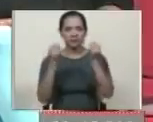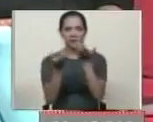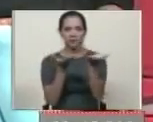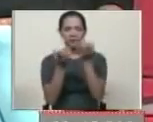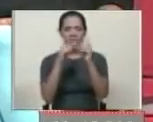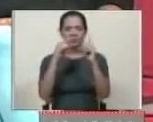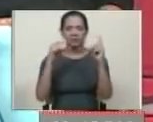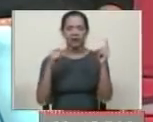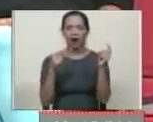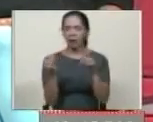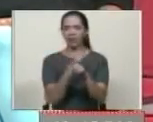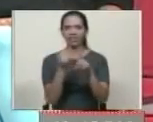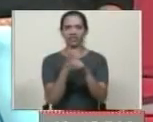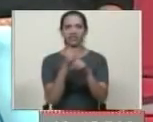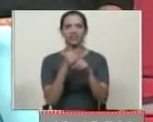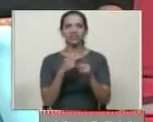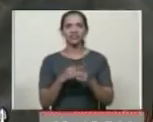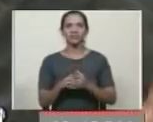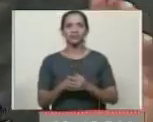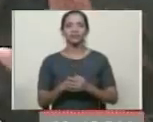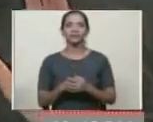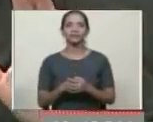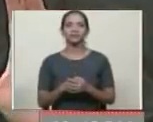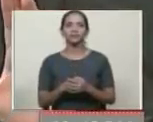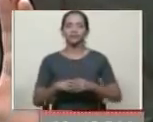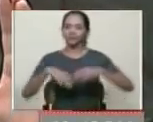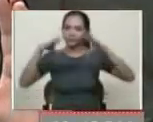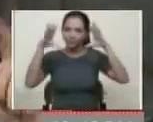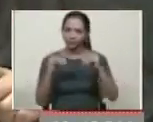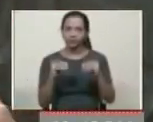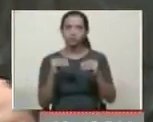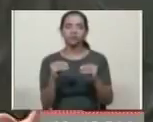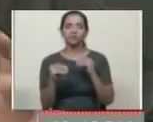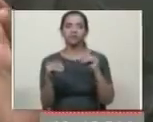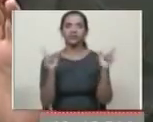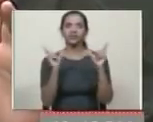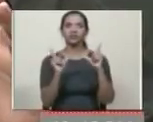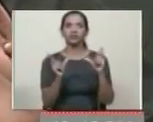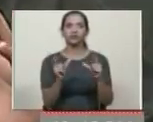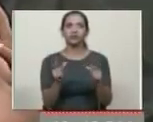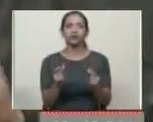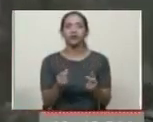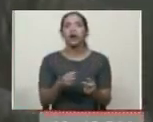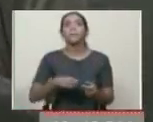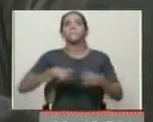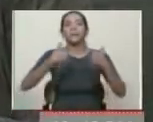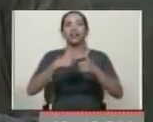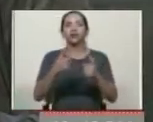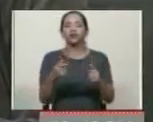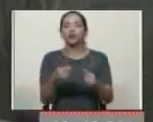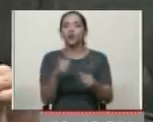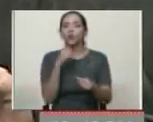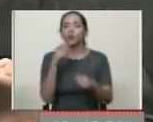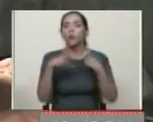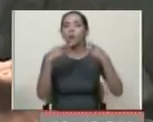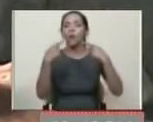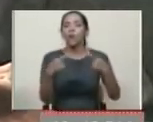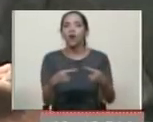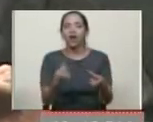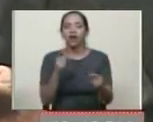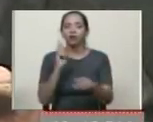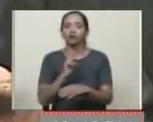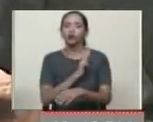el servicio eléctrico con el sabotaje, se caen las telecomunicaciones. Y bueno, hubo más de un comunicador popular allí que depende de las redes, que quedó